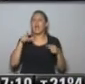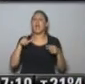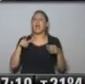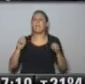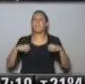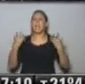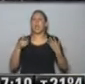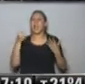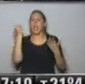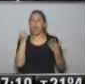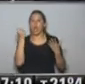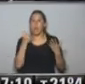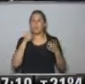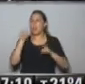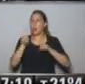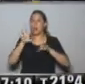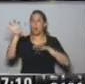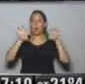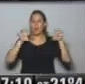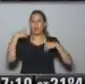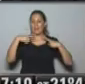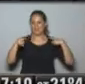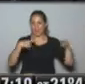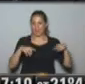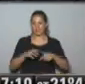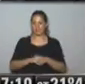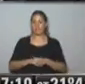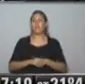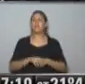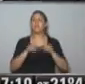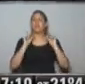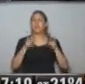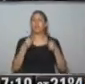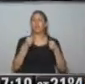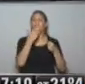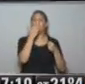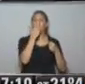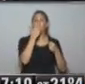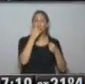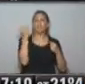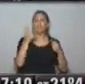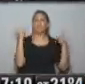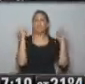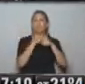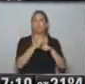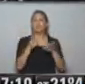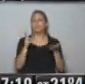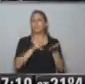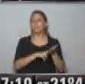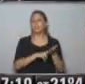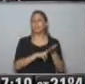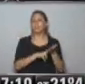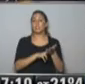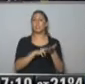economía también de estos sectores. Finalmente vamos a hablar de lo que sucede en Córdoba con un conflicto que otra vez protagoniza